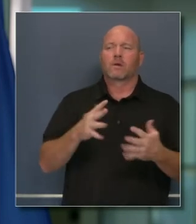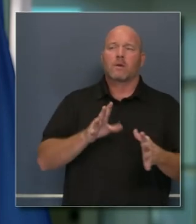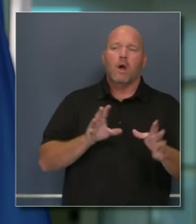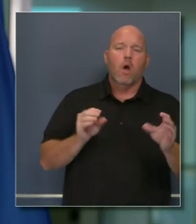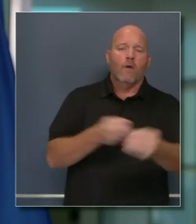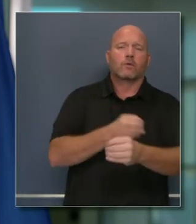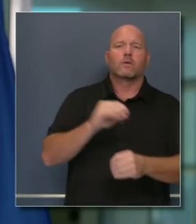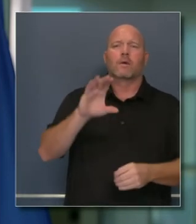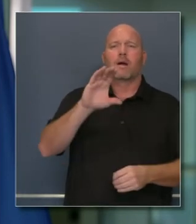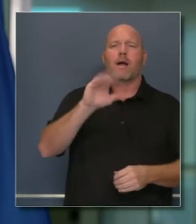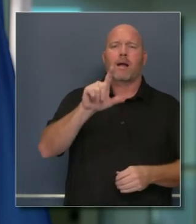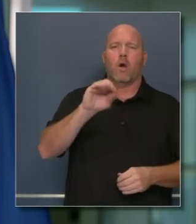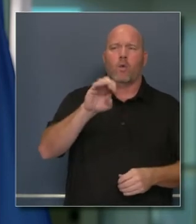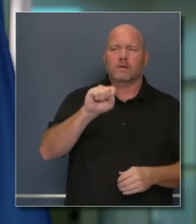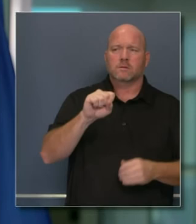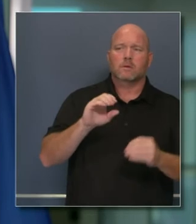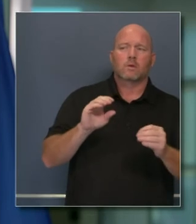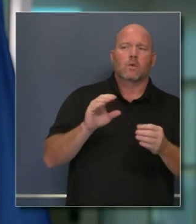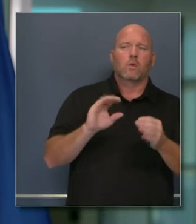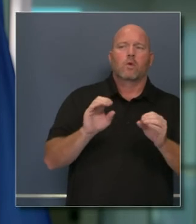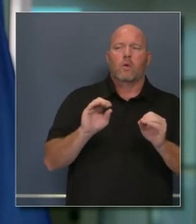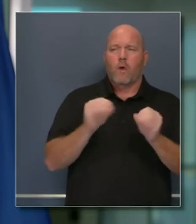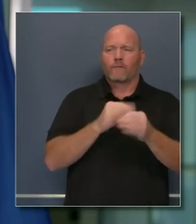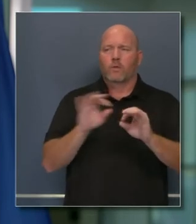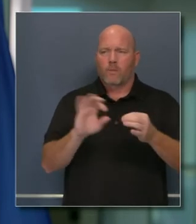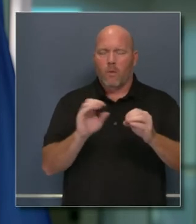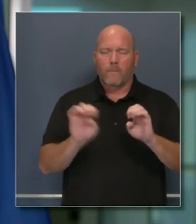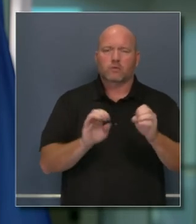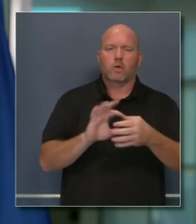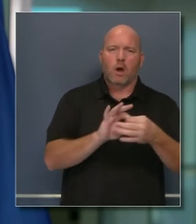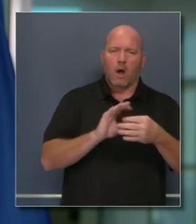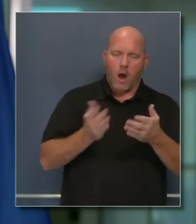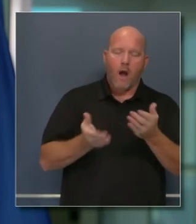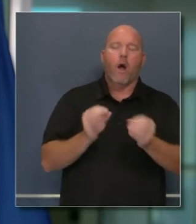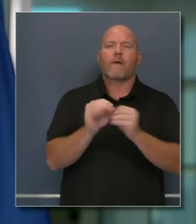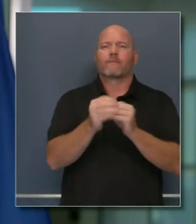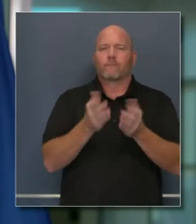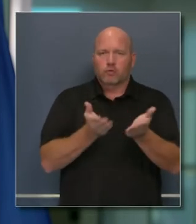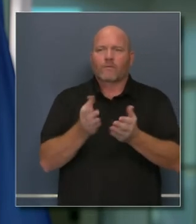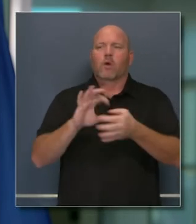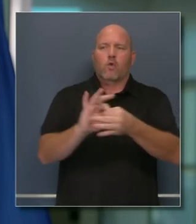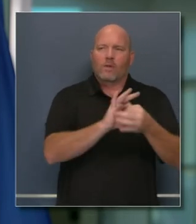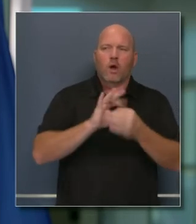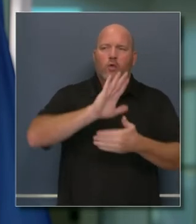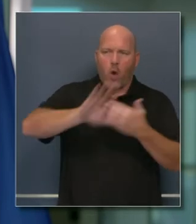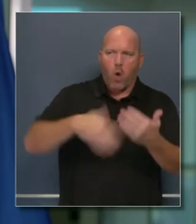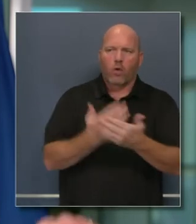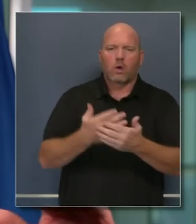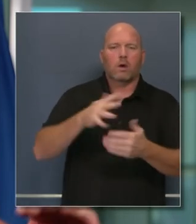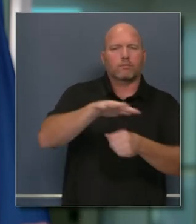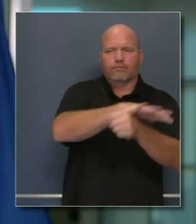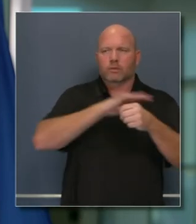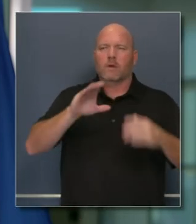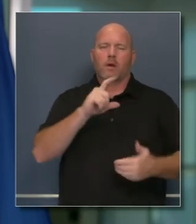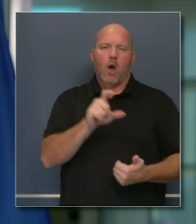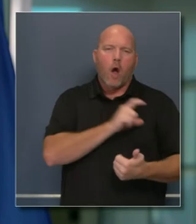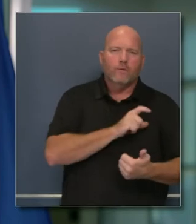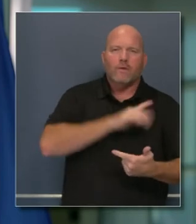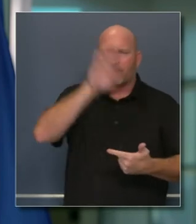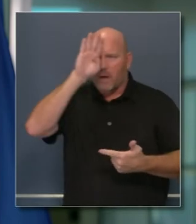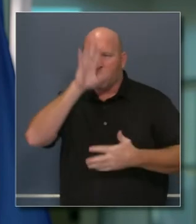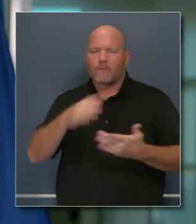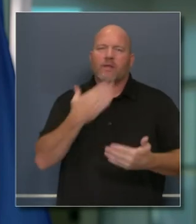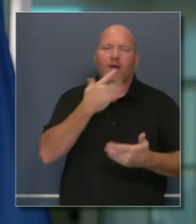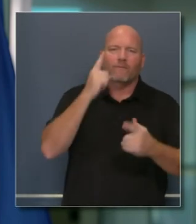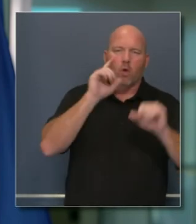llamas de los incendios, servicios mutuos por coordinar las autoridades policíacas en esos condados por su trabajo extraordinario